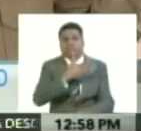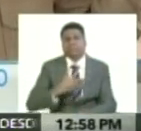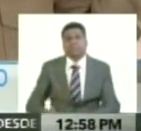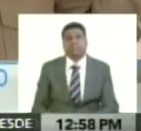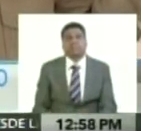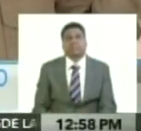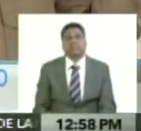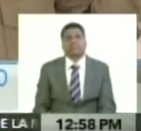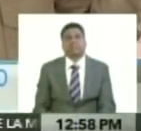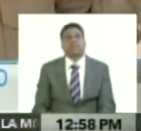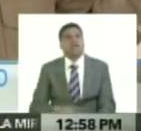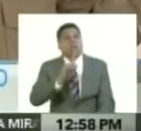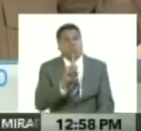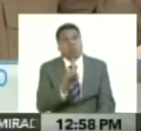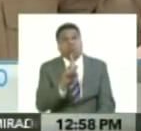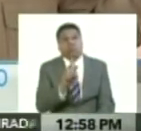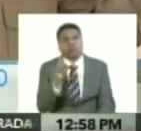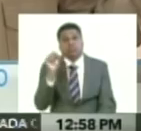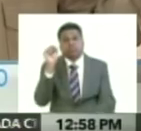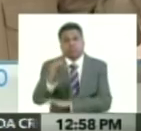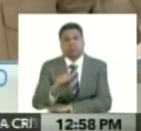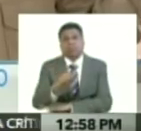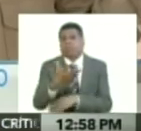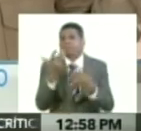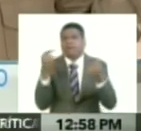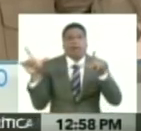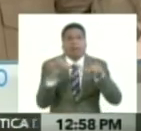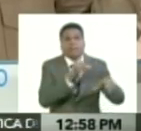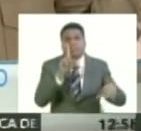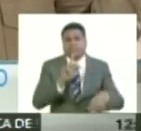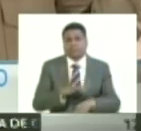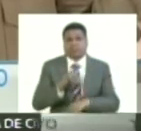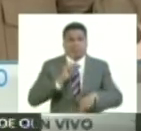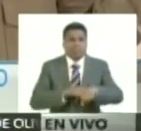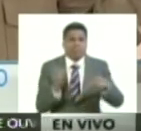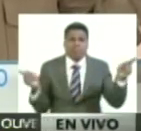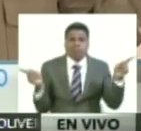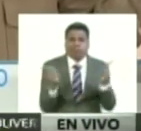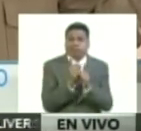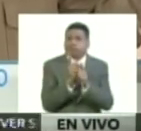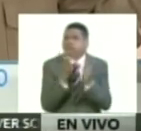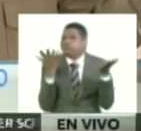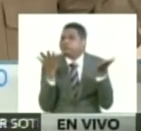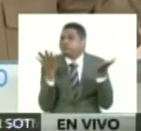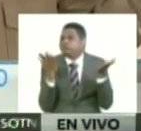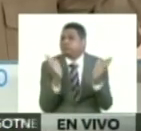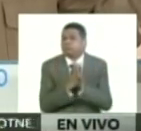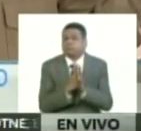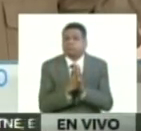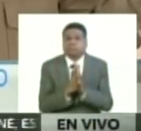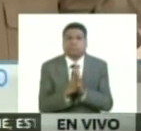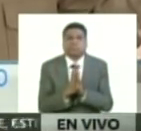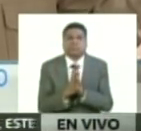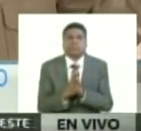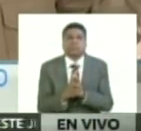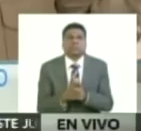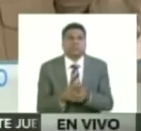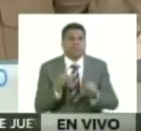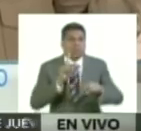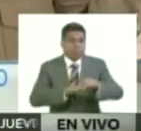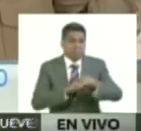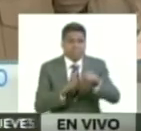Y el único tumbado es él. Ya se le acabó su cuarto de hora. Un cuarto de hora desafortunado para la República, sí, pero ya